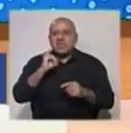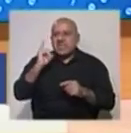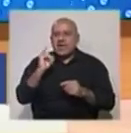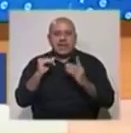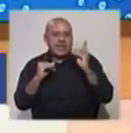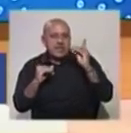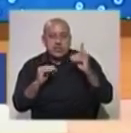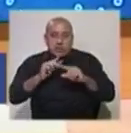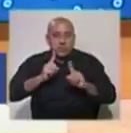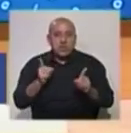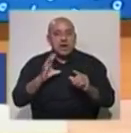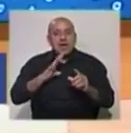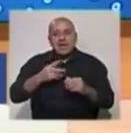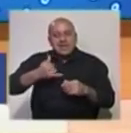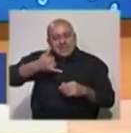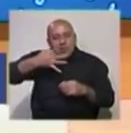debido proceso.